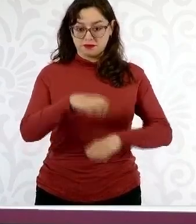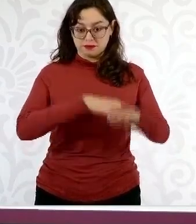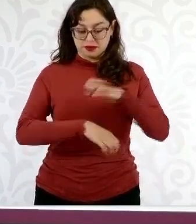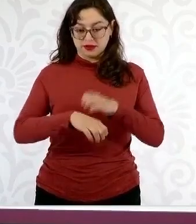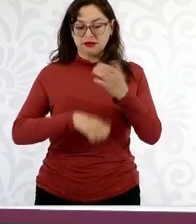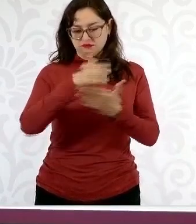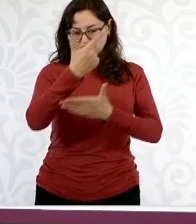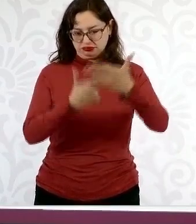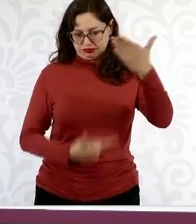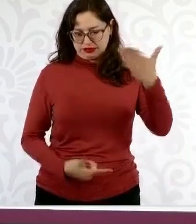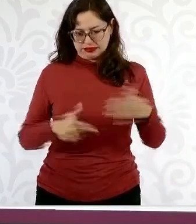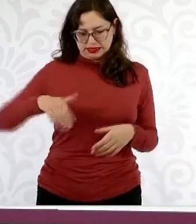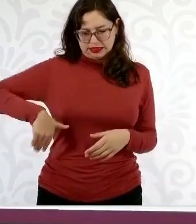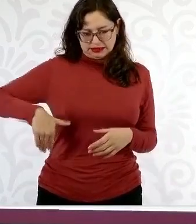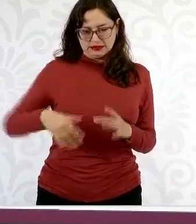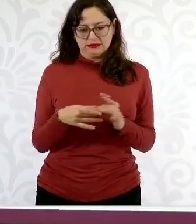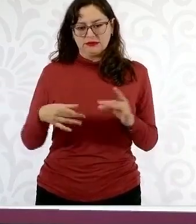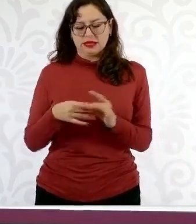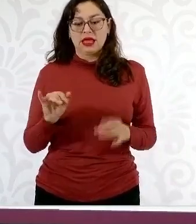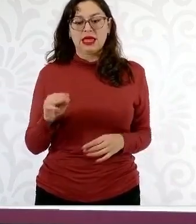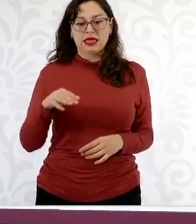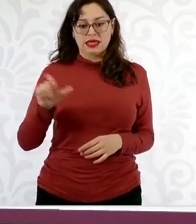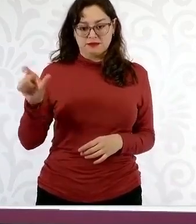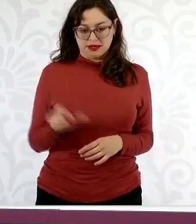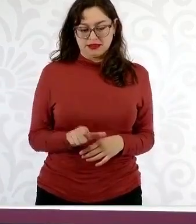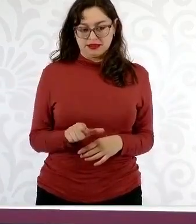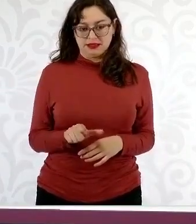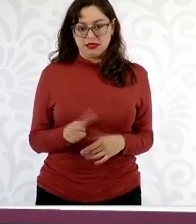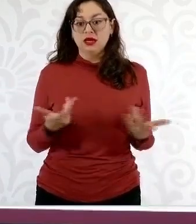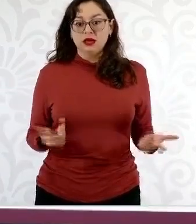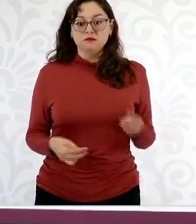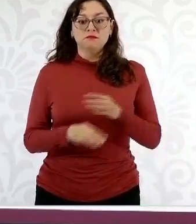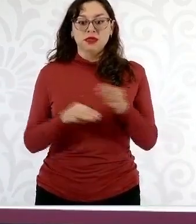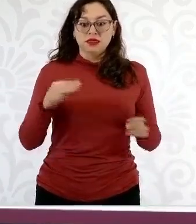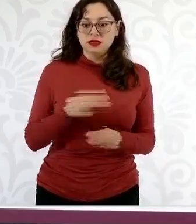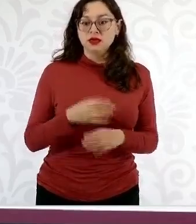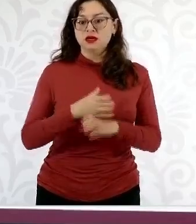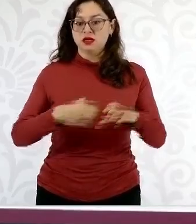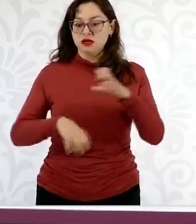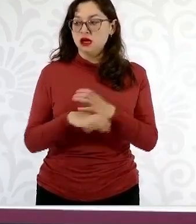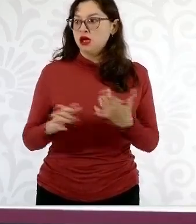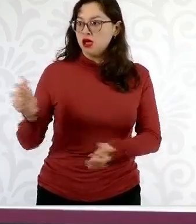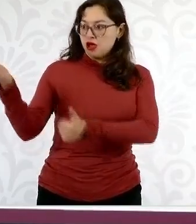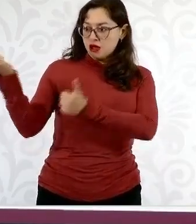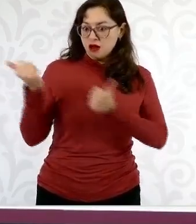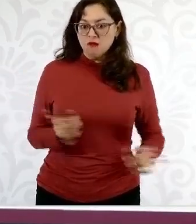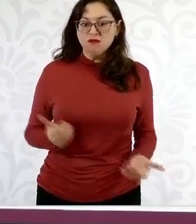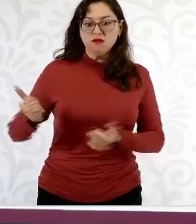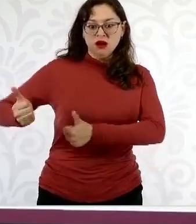programa que mencioné hace un momento de importación de piezas o productos que se supone no son